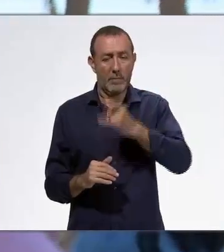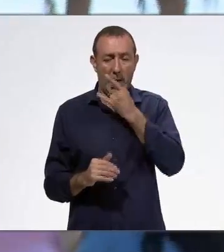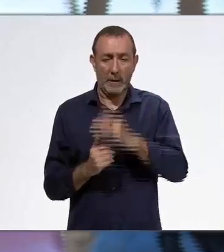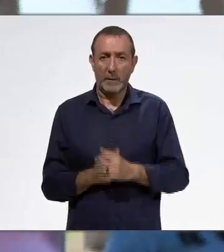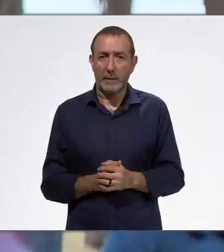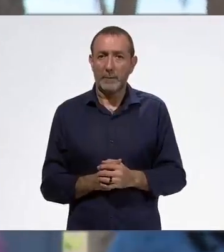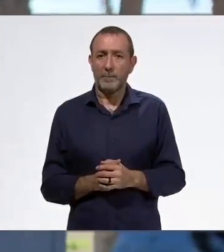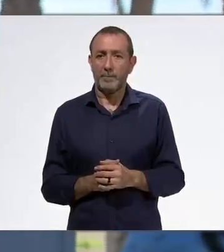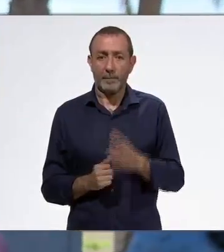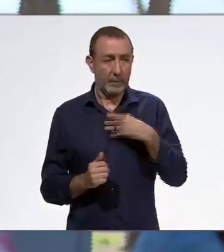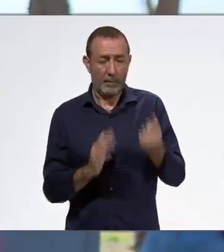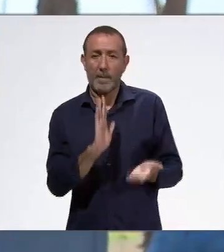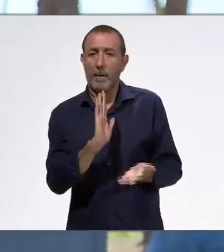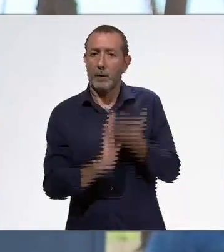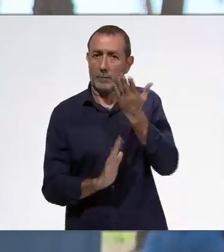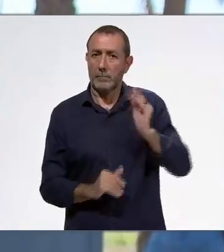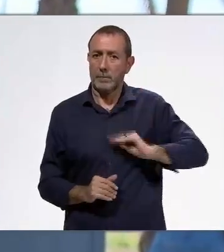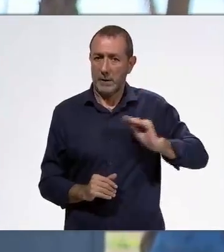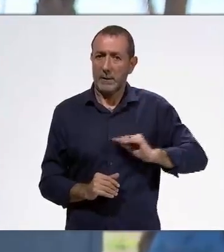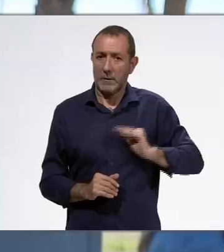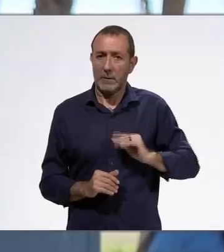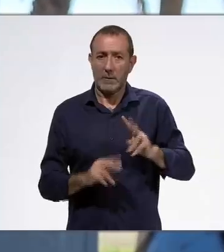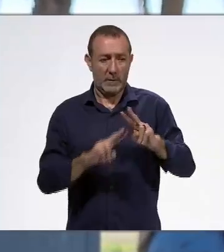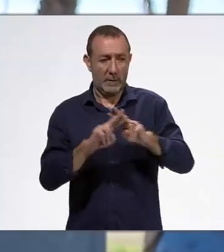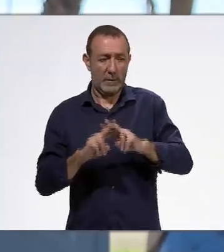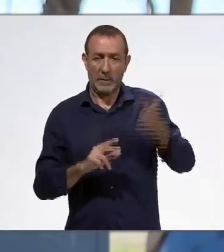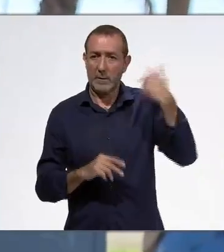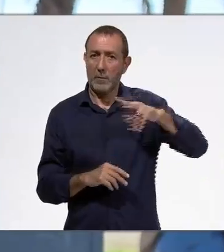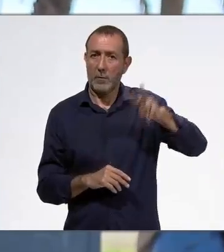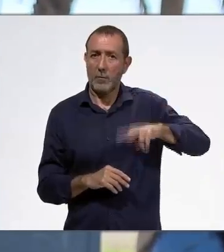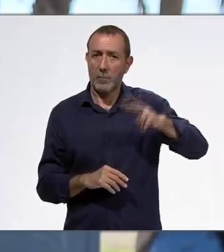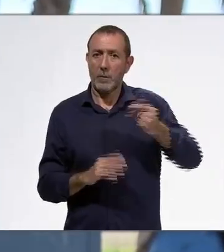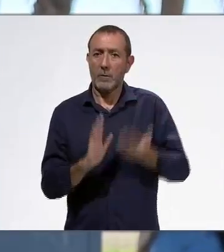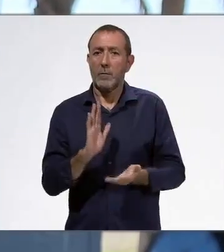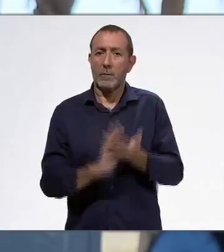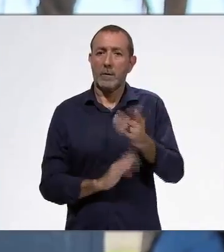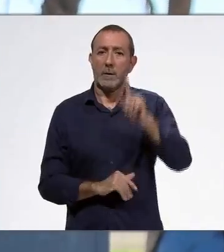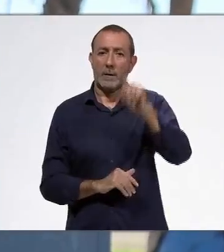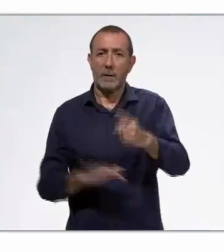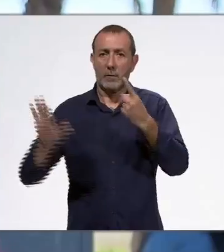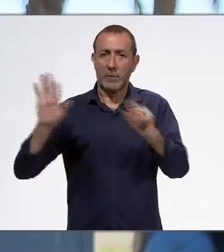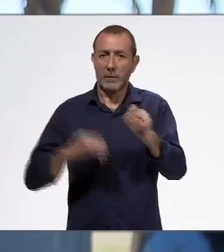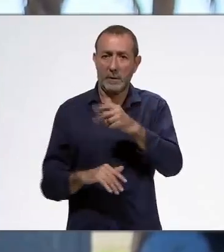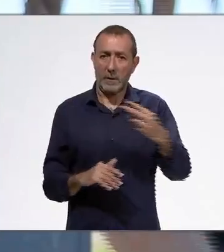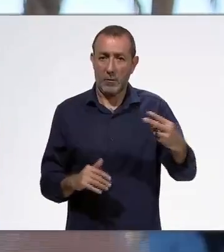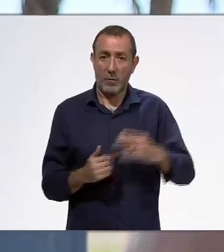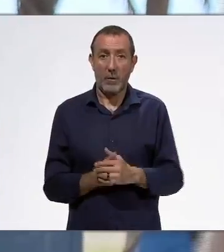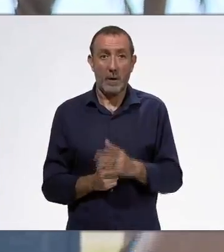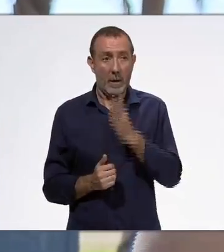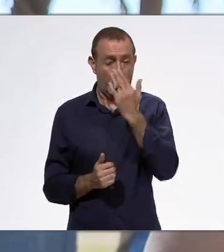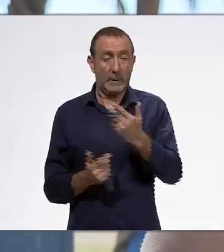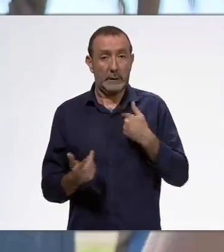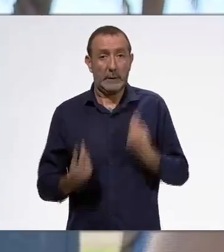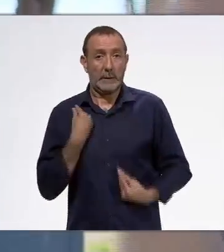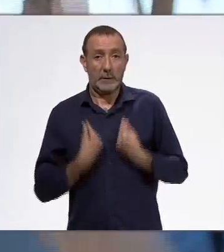pues la verdad que me ha subido bastante bueno la revisé hace dos meses y ha subido 160 euros y uno está